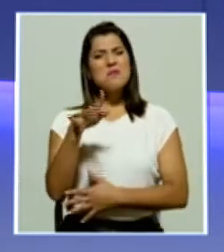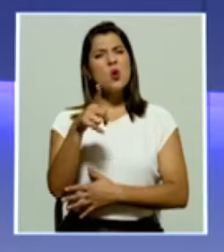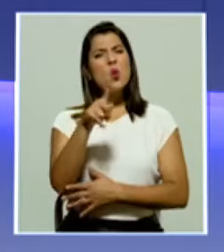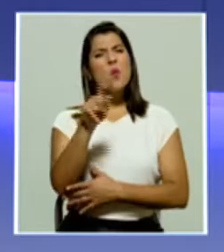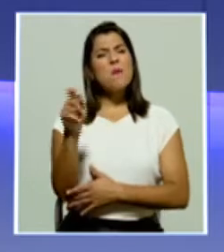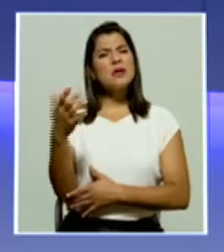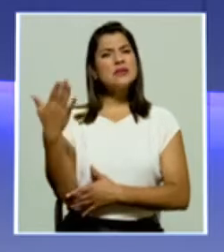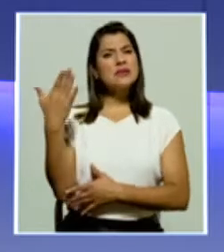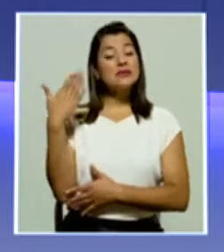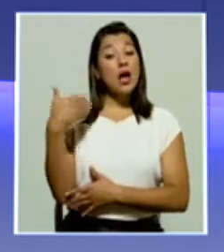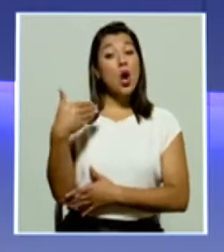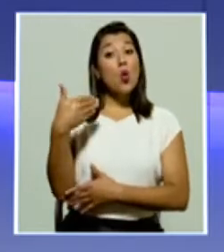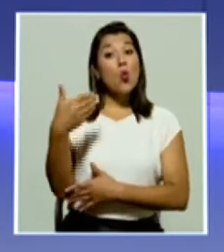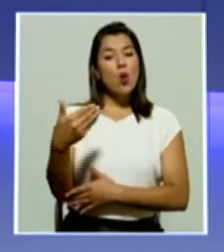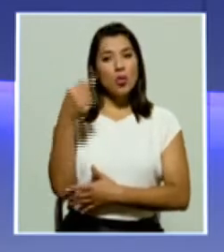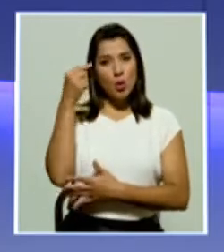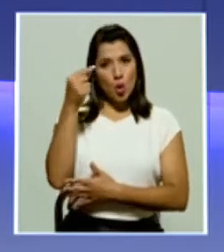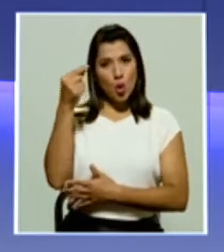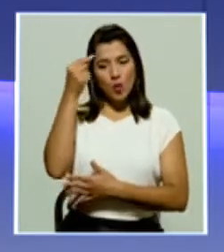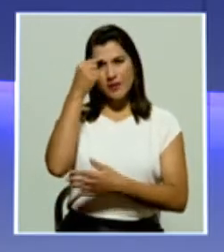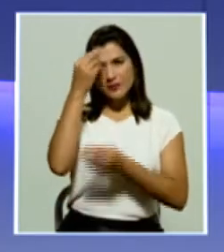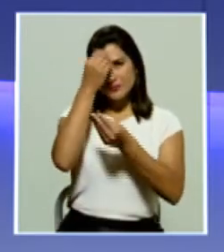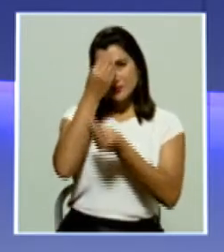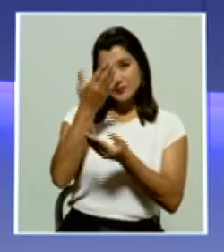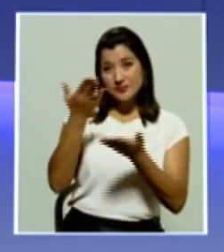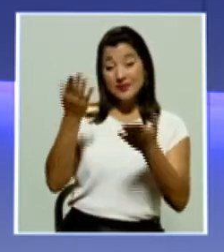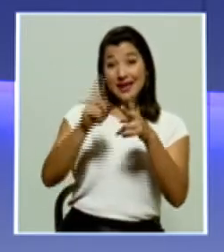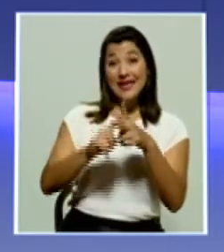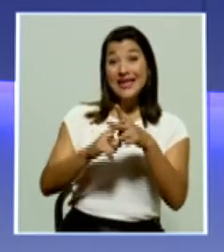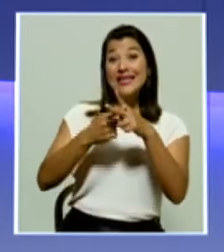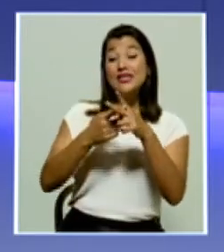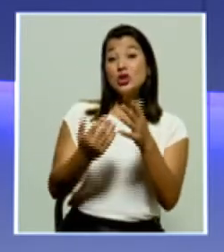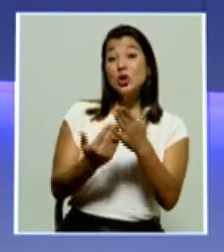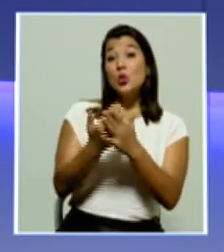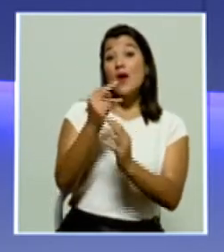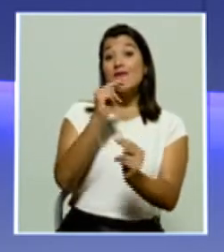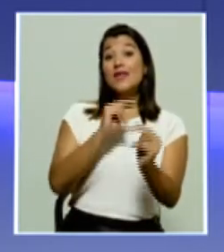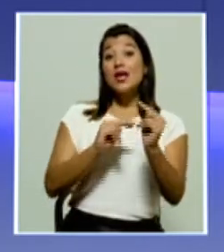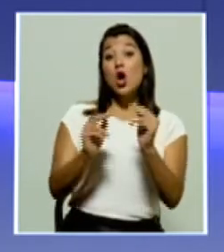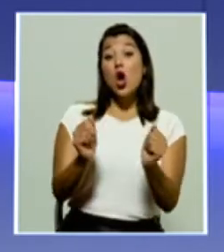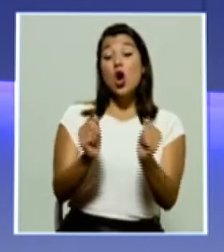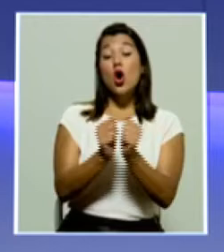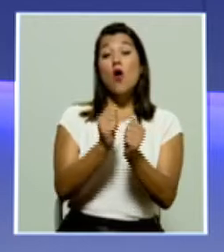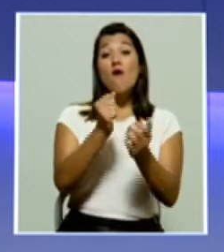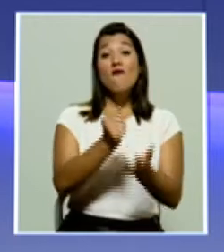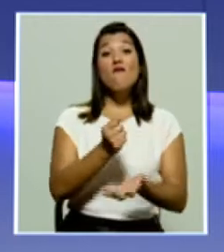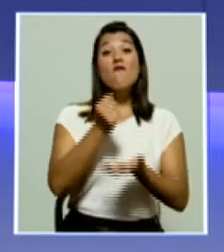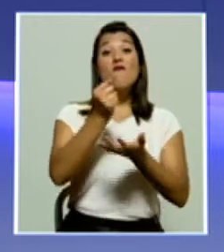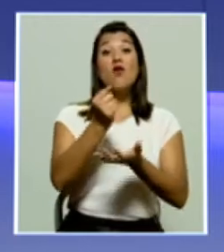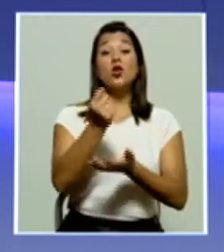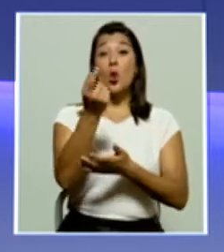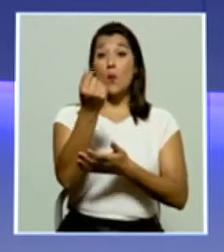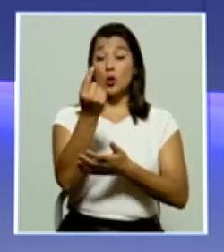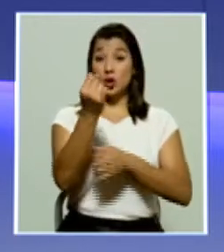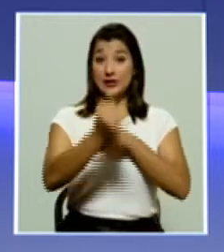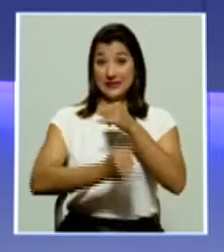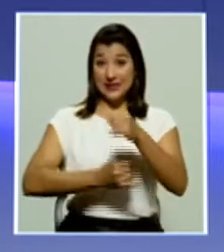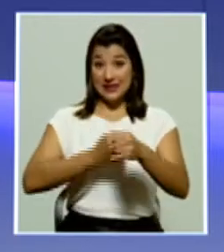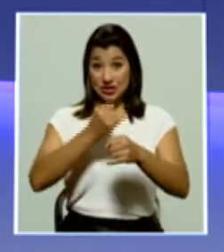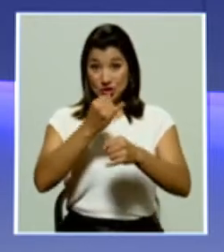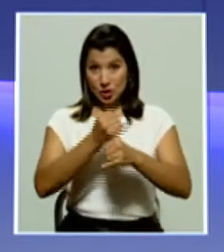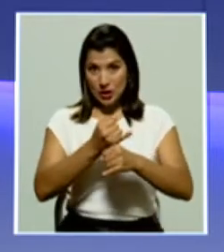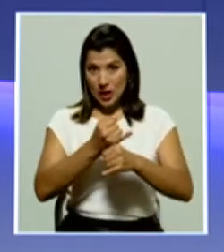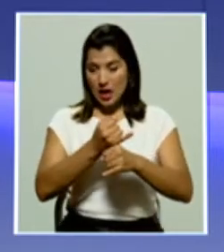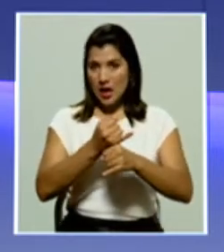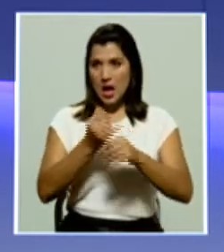que el gobierno anunció el inicio de una negociación con el Fondo Monetario Internacional, se desató